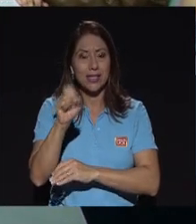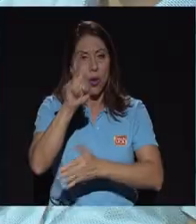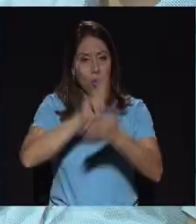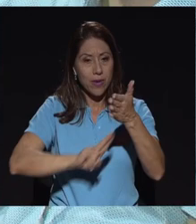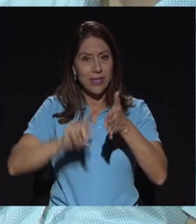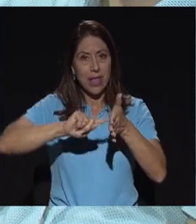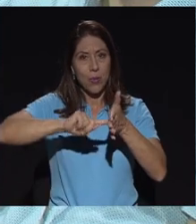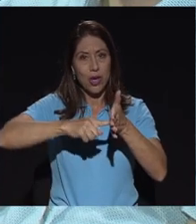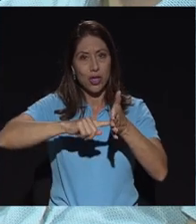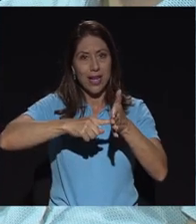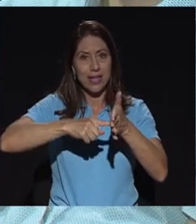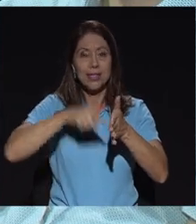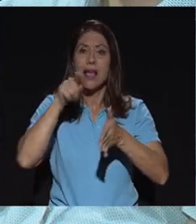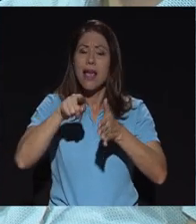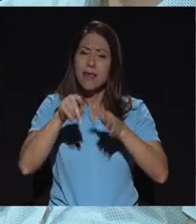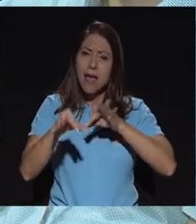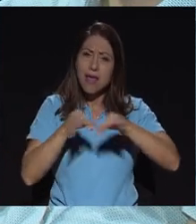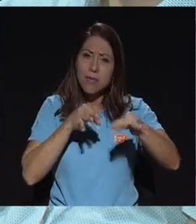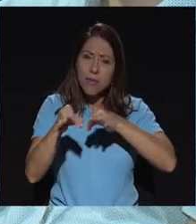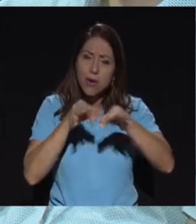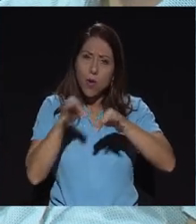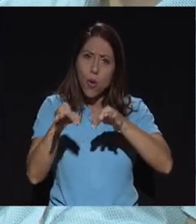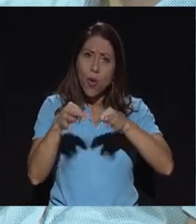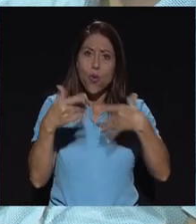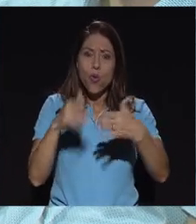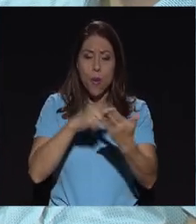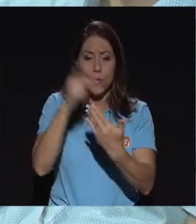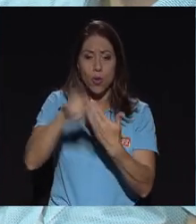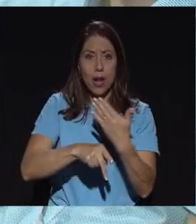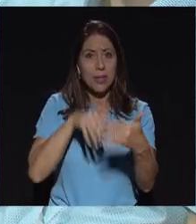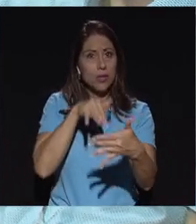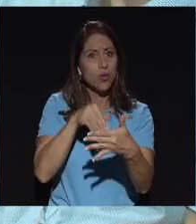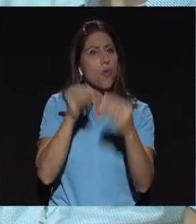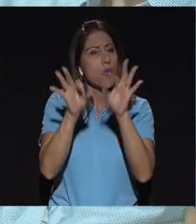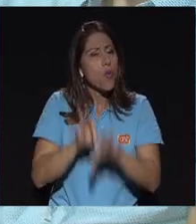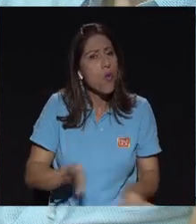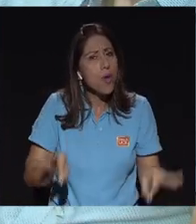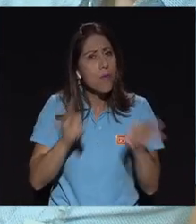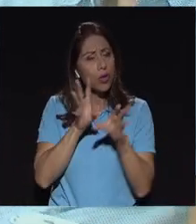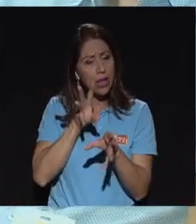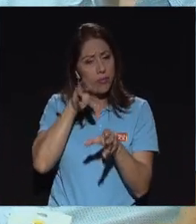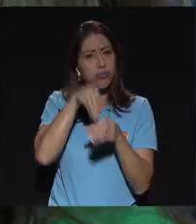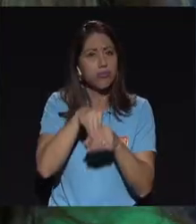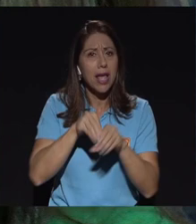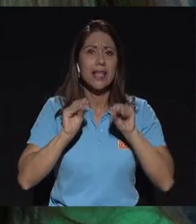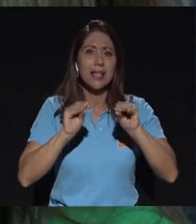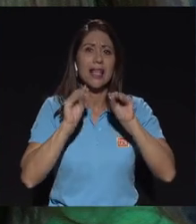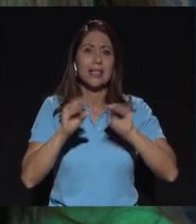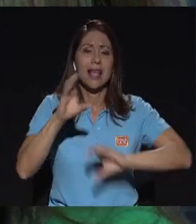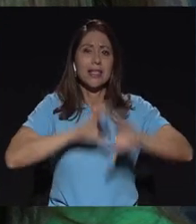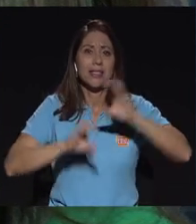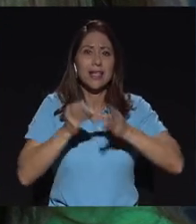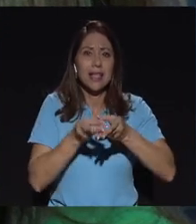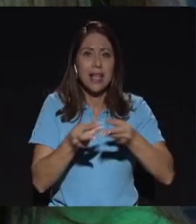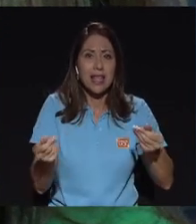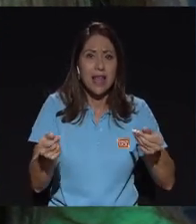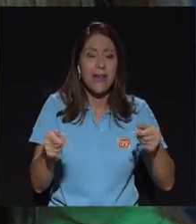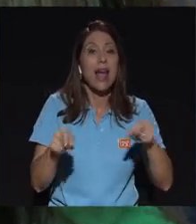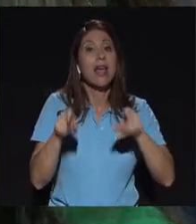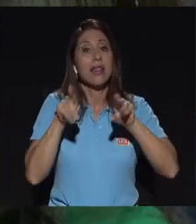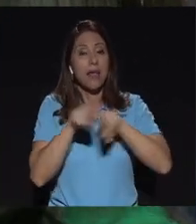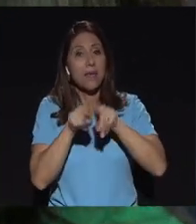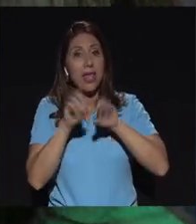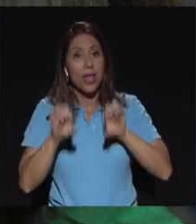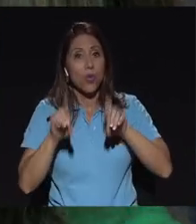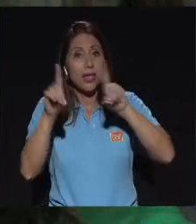Aires. Ella explicó la importancia de incluir en los programas de estudio la enseñanza de las ciencias de la Tierra, la educación científica intercultural